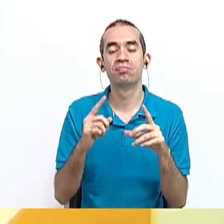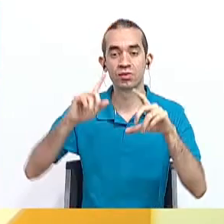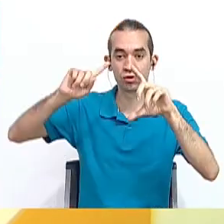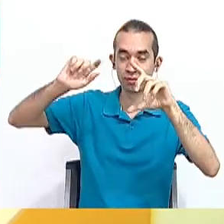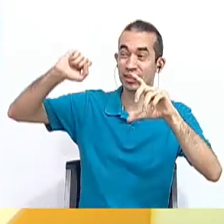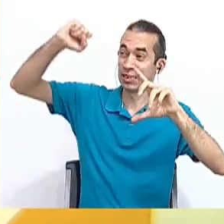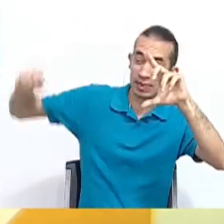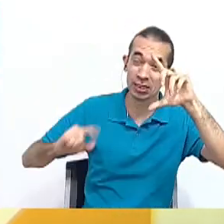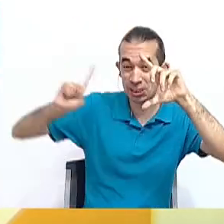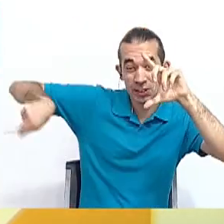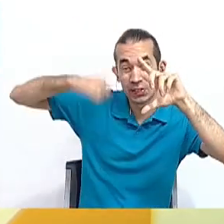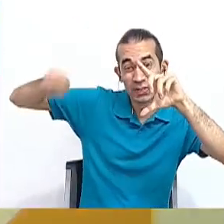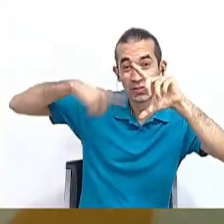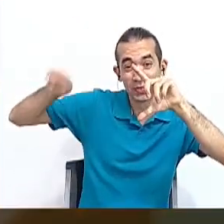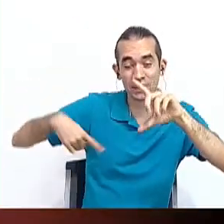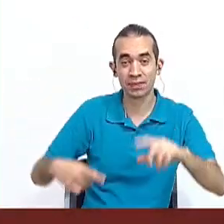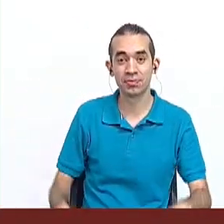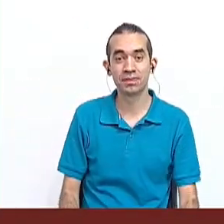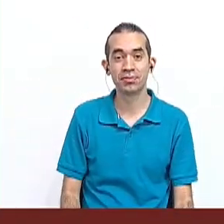ruleta.